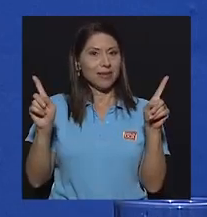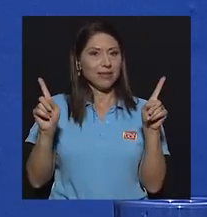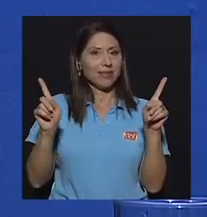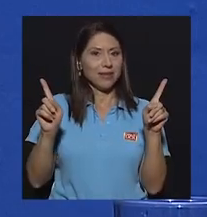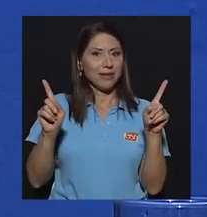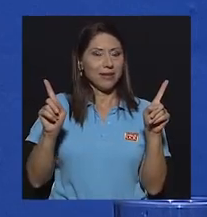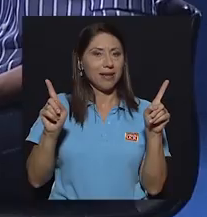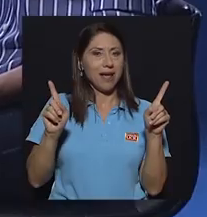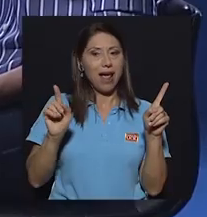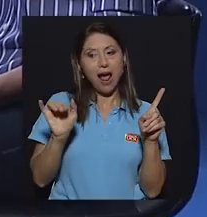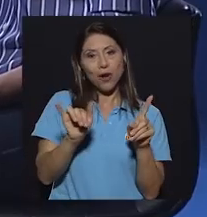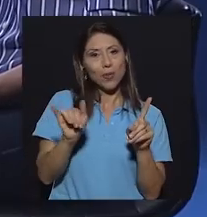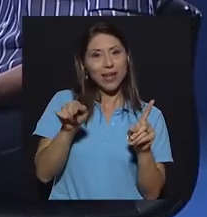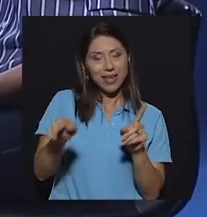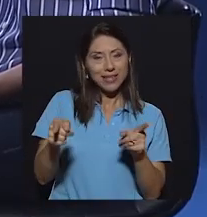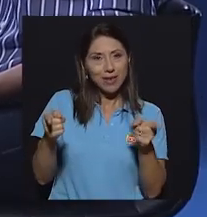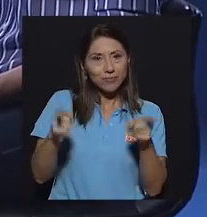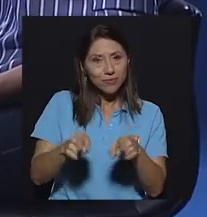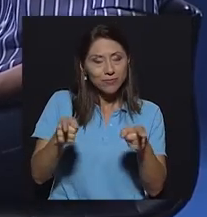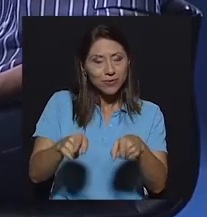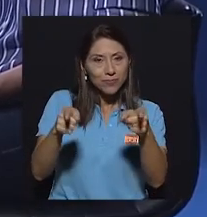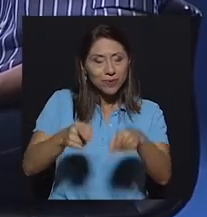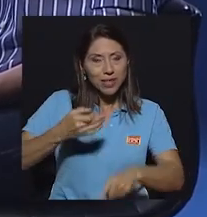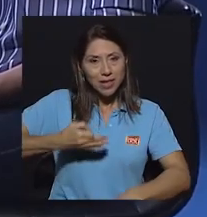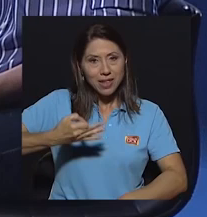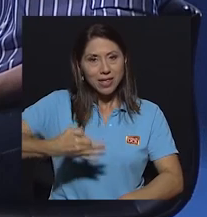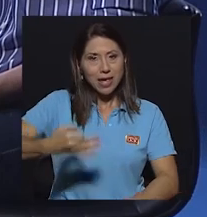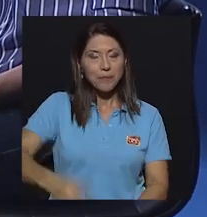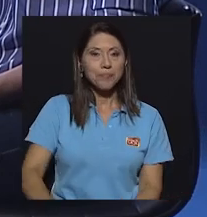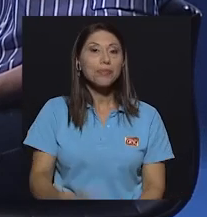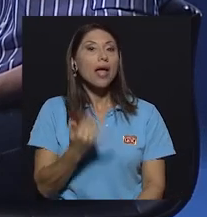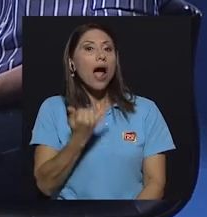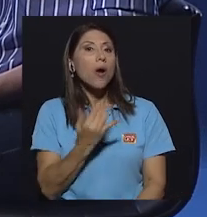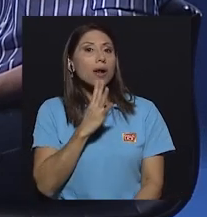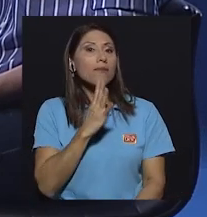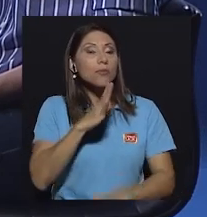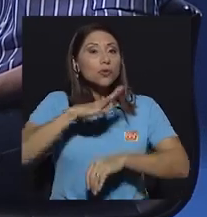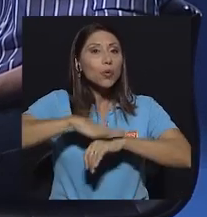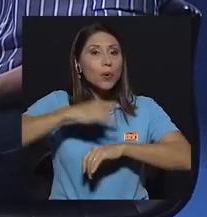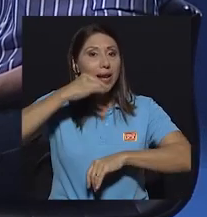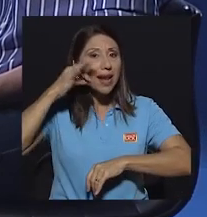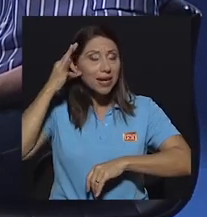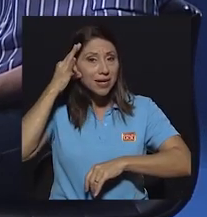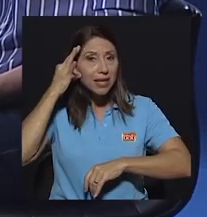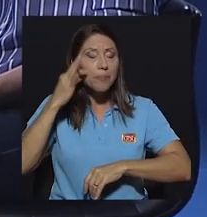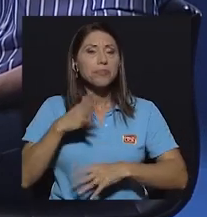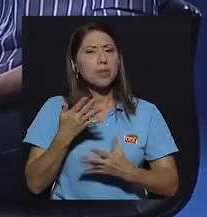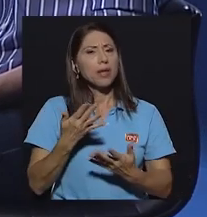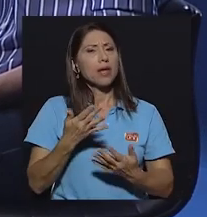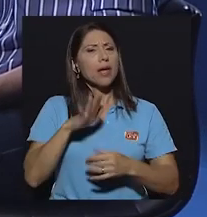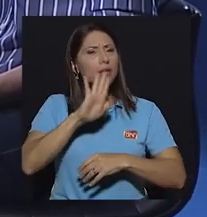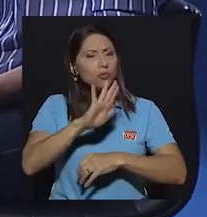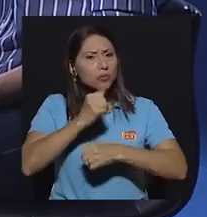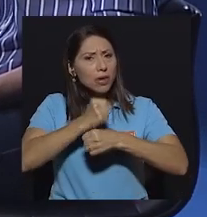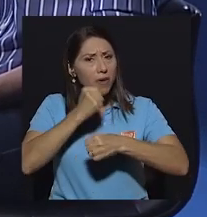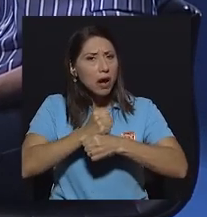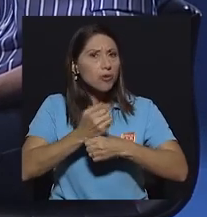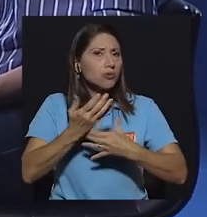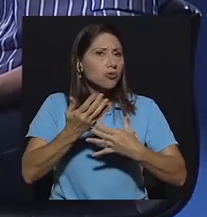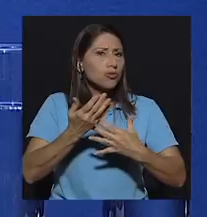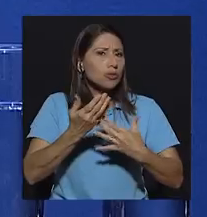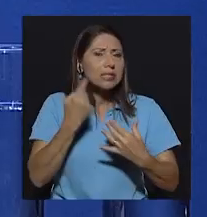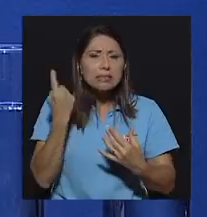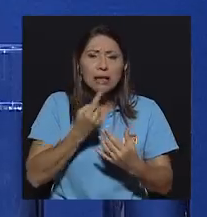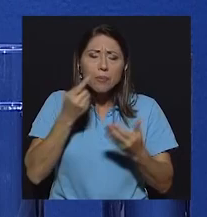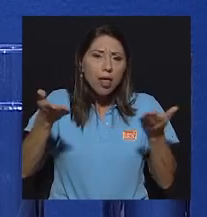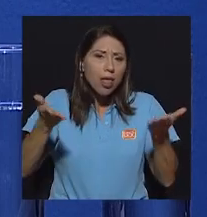lo que ella estaba viviendo en el día a día. Ahora que hablamos de la niña, hay muchos niños presentes en tus trabajos, sea